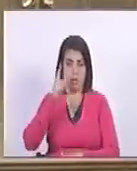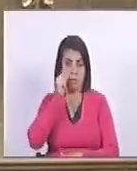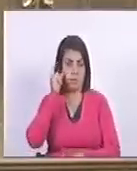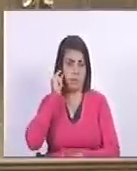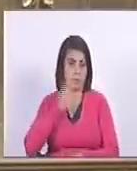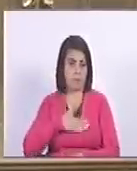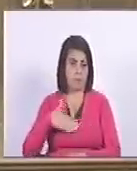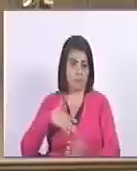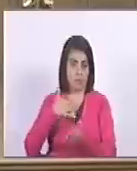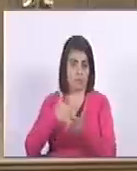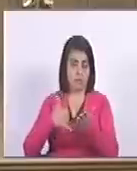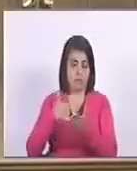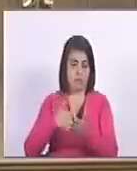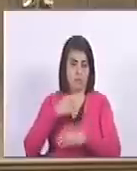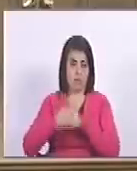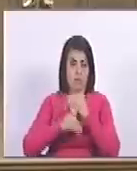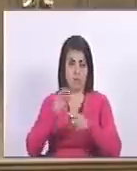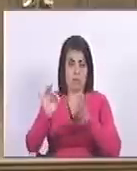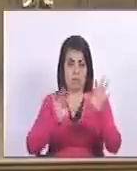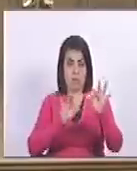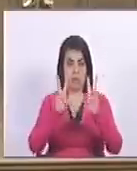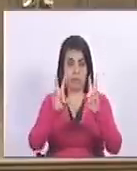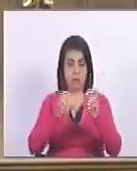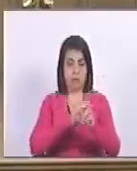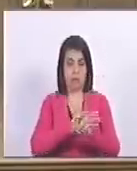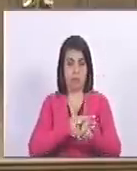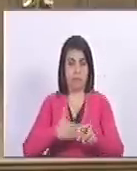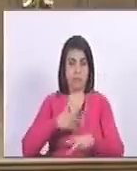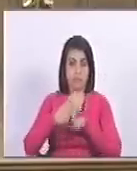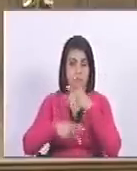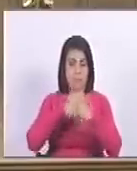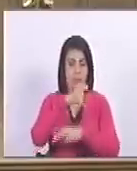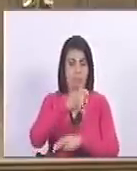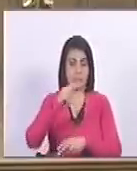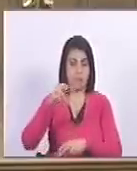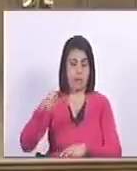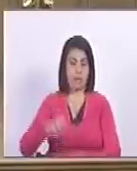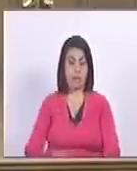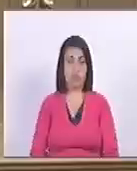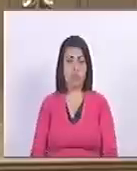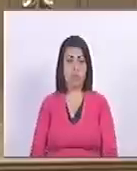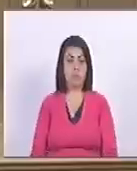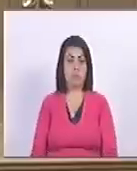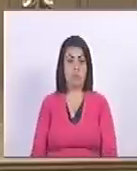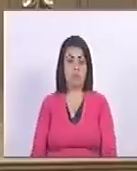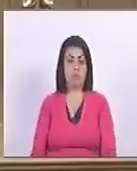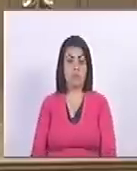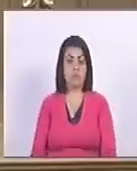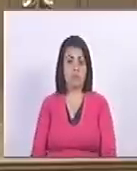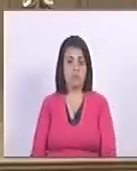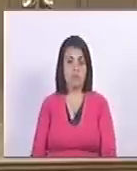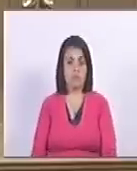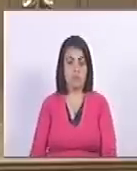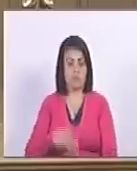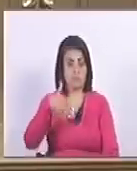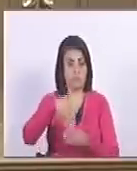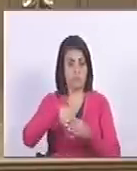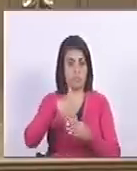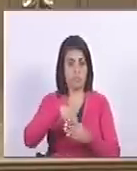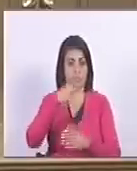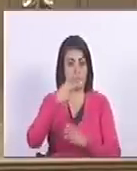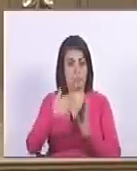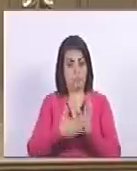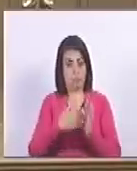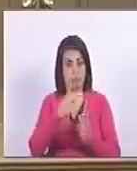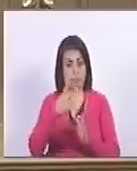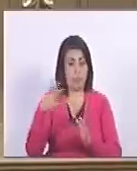que quieran postularse lo hagan para elegir el nuevo Consejo Nacional Electoral. Las elecciones del